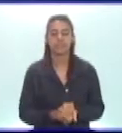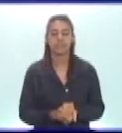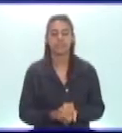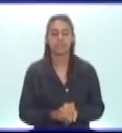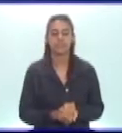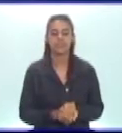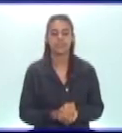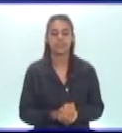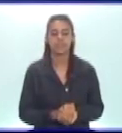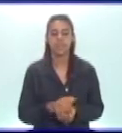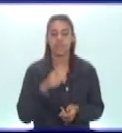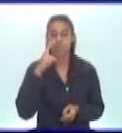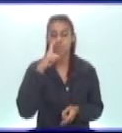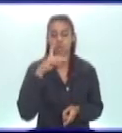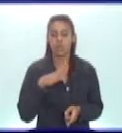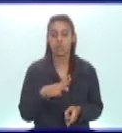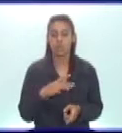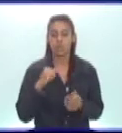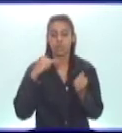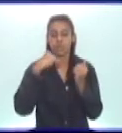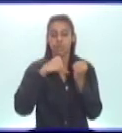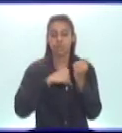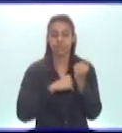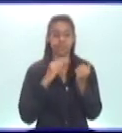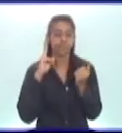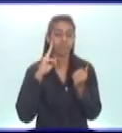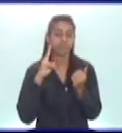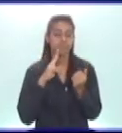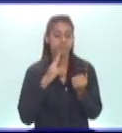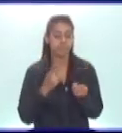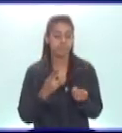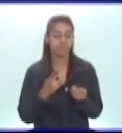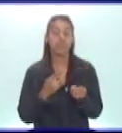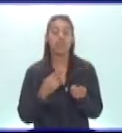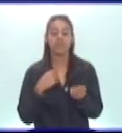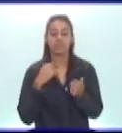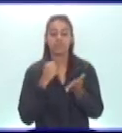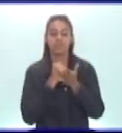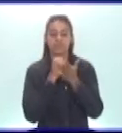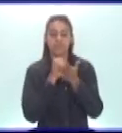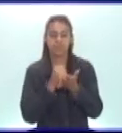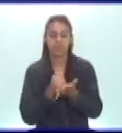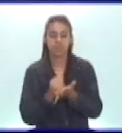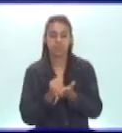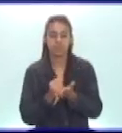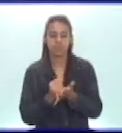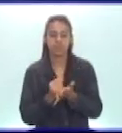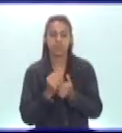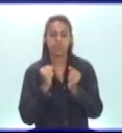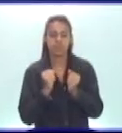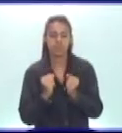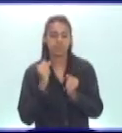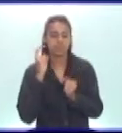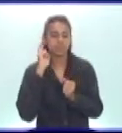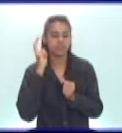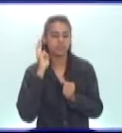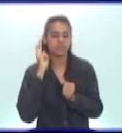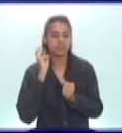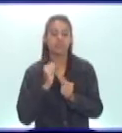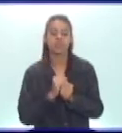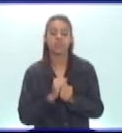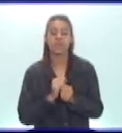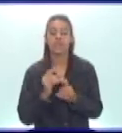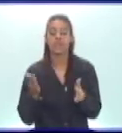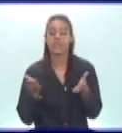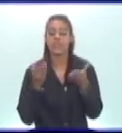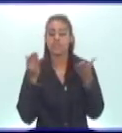Ahora, con los niños sordos profundos, esta labor de estimulación de la audición residual está dirigida al